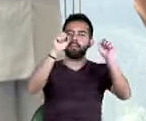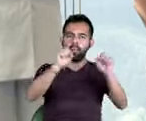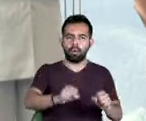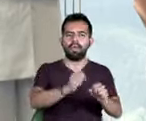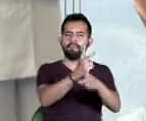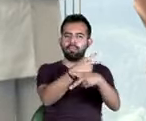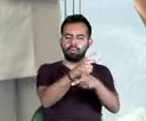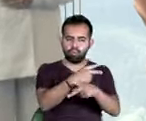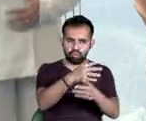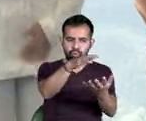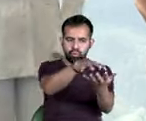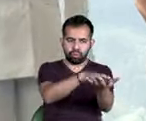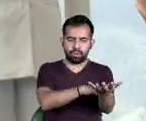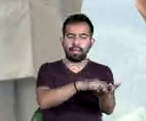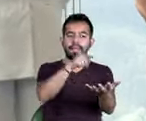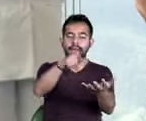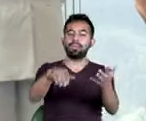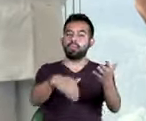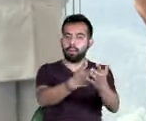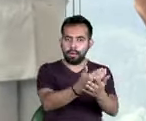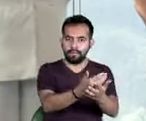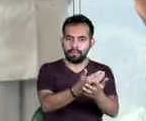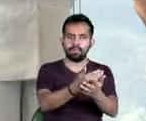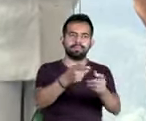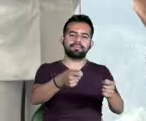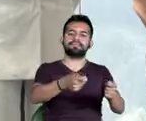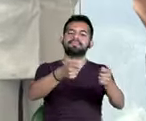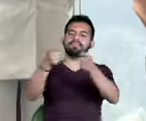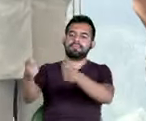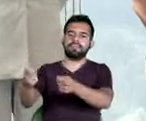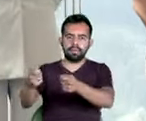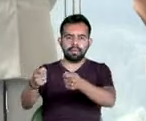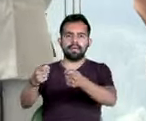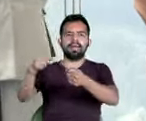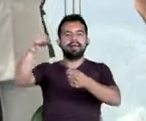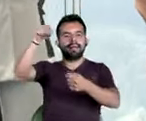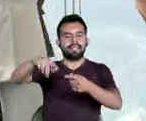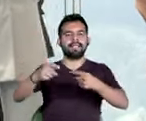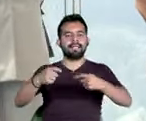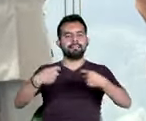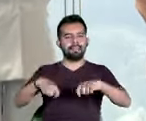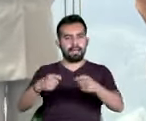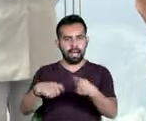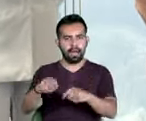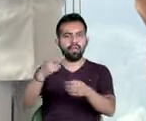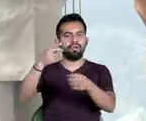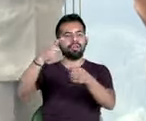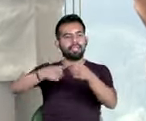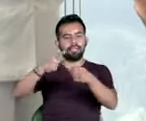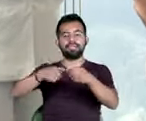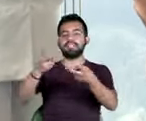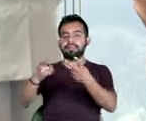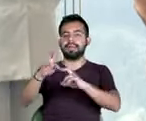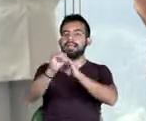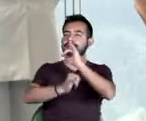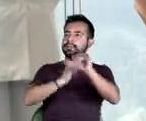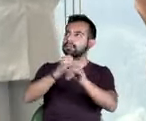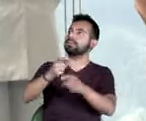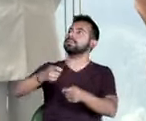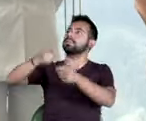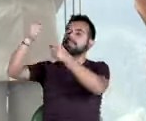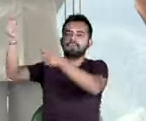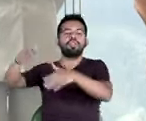Esas 12.000 nuevas hectáreas produciendo tienen que alimentar el mercado de Quito y tienen que ser exportadas, muchas de ellas, desde el aeropuerto de